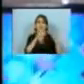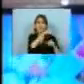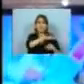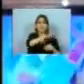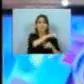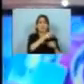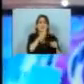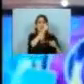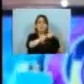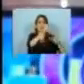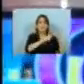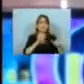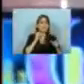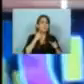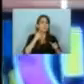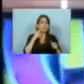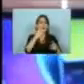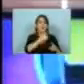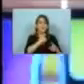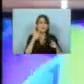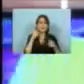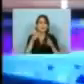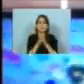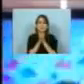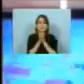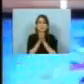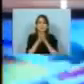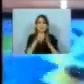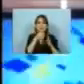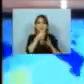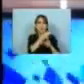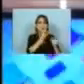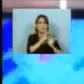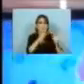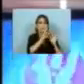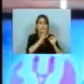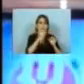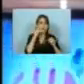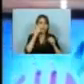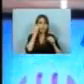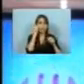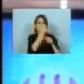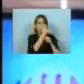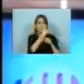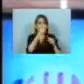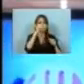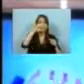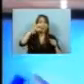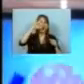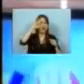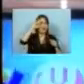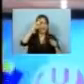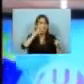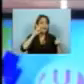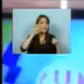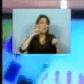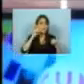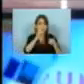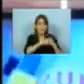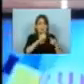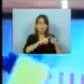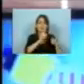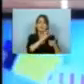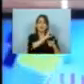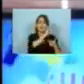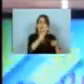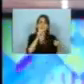13 nos pidió especialmente hoy que no prendiéramos la cámara y que no entrevistáramos ni a Codevila, ni a Jope, ni al señor Mancilla, que fue el señor del